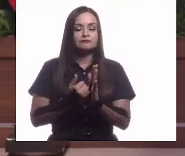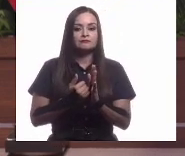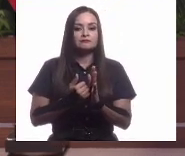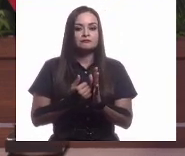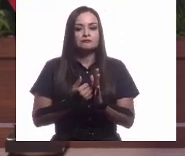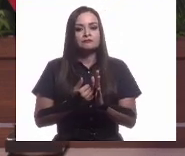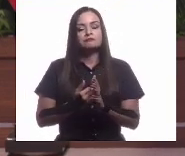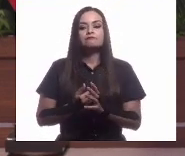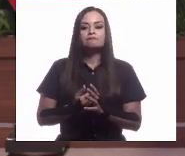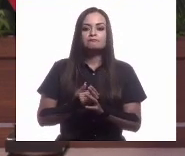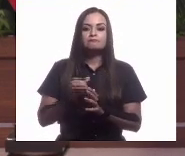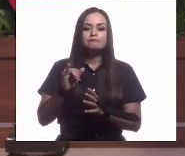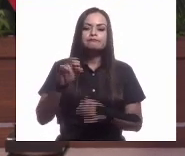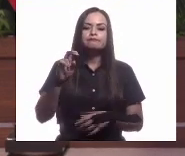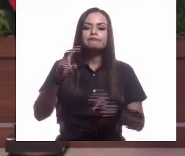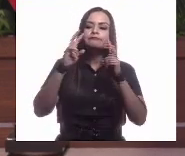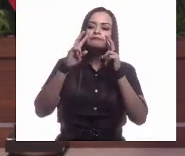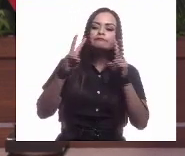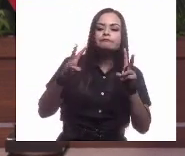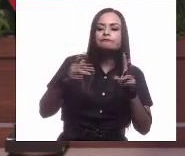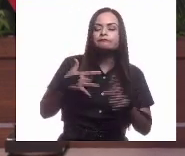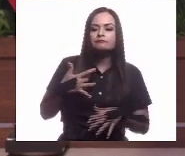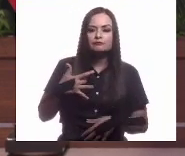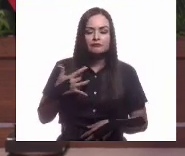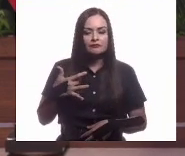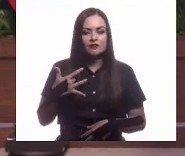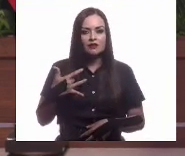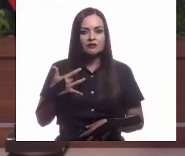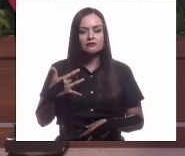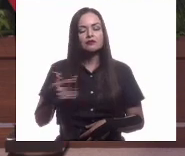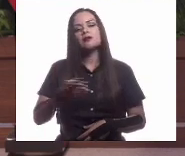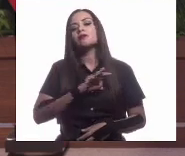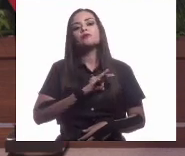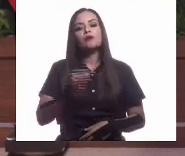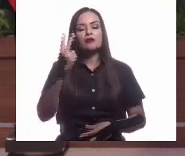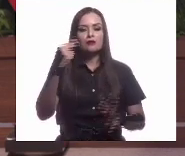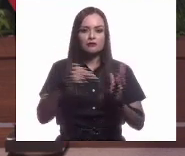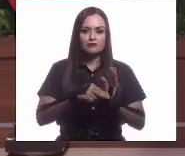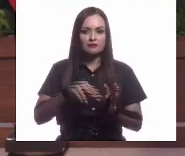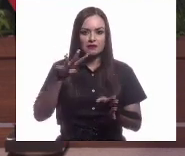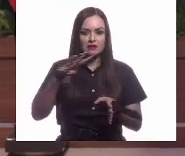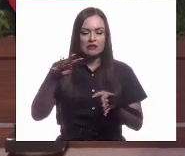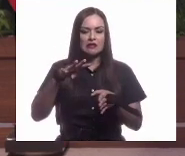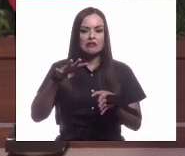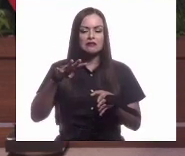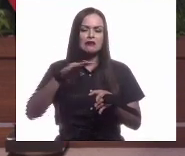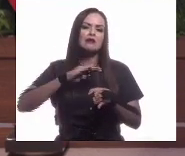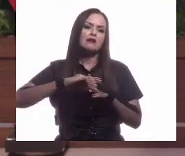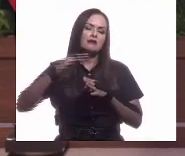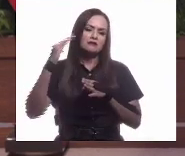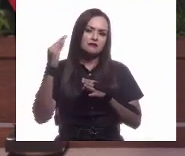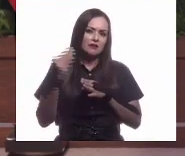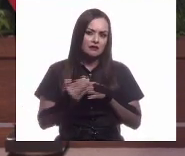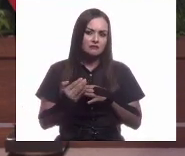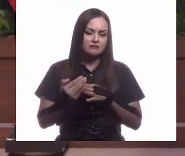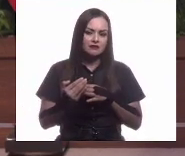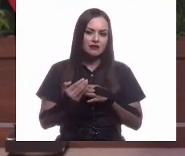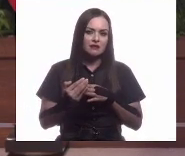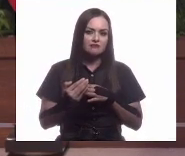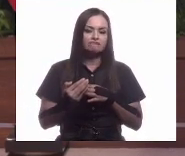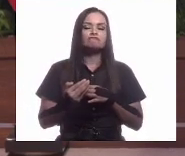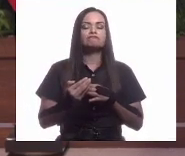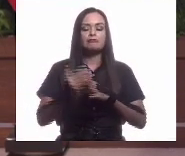que se observan en el presente año, vamos a estar cerrando seguramente con una disminución muy importante de la incidencia